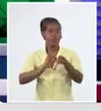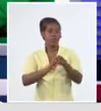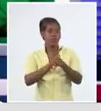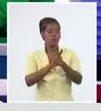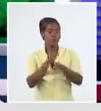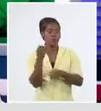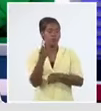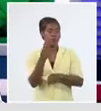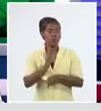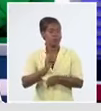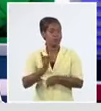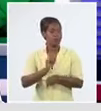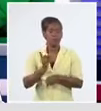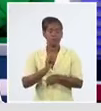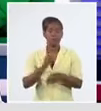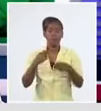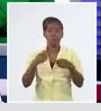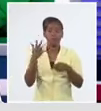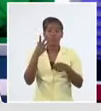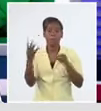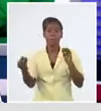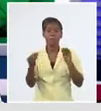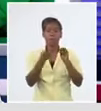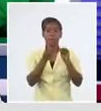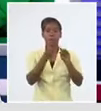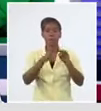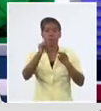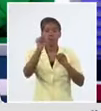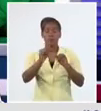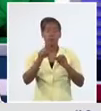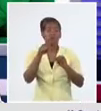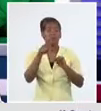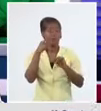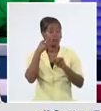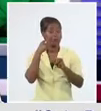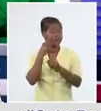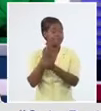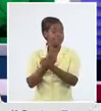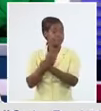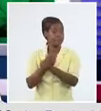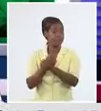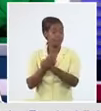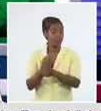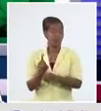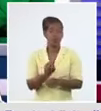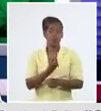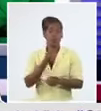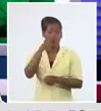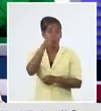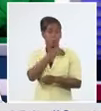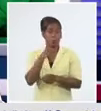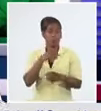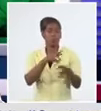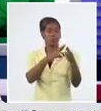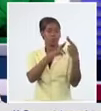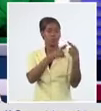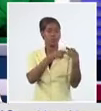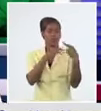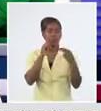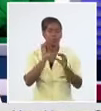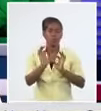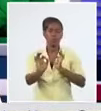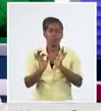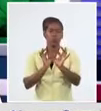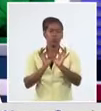sea, eso marca la medida del reto tan grande que tiene el sistema de salud y los servicios sanitarios encaminados a la atención de